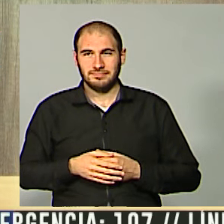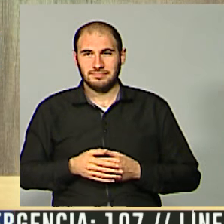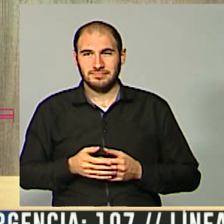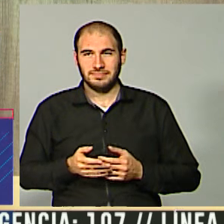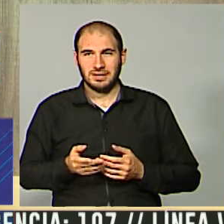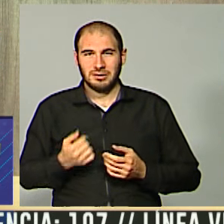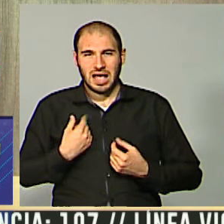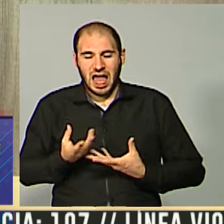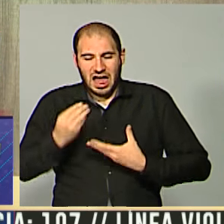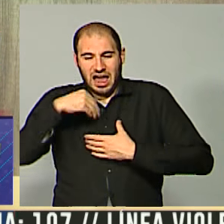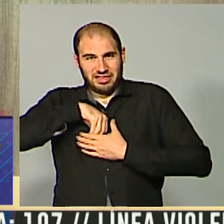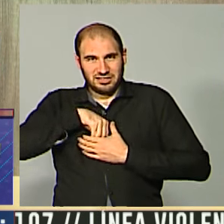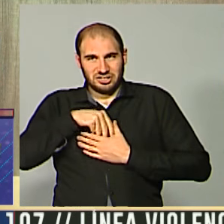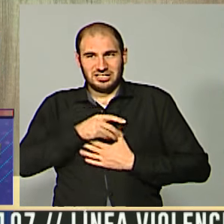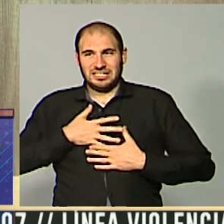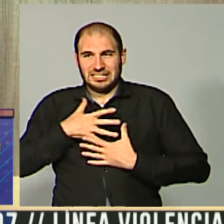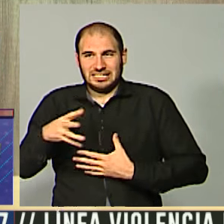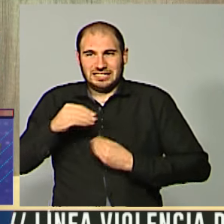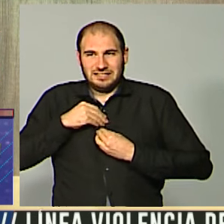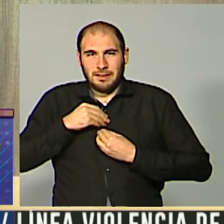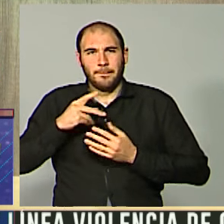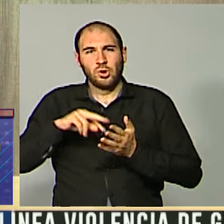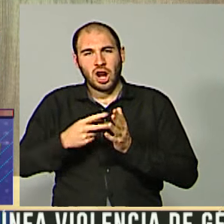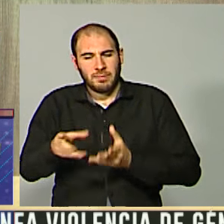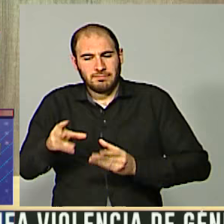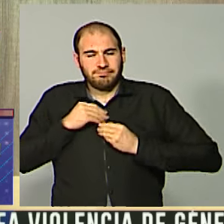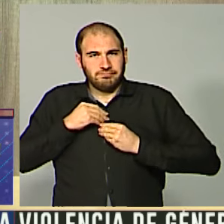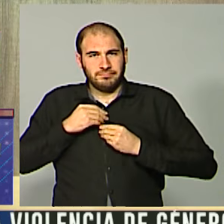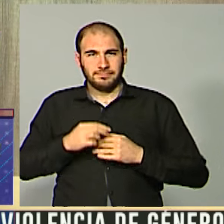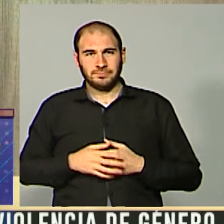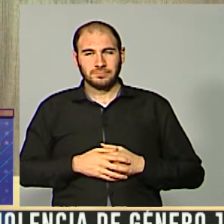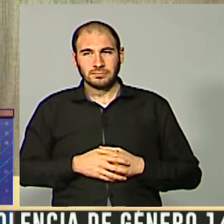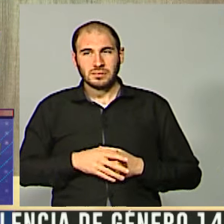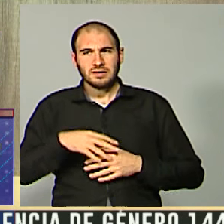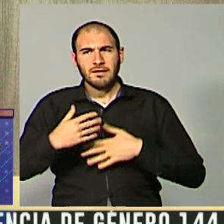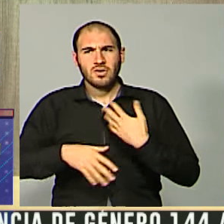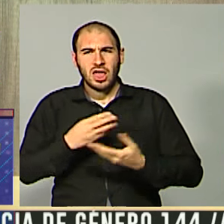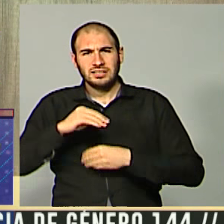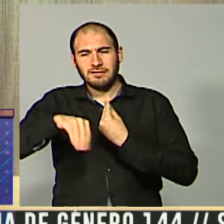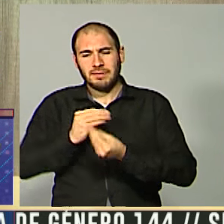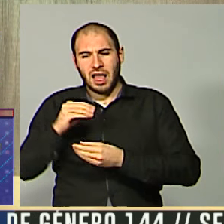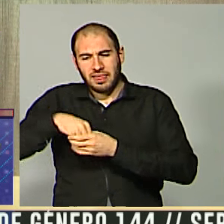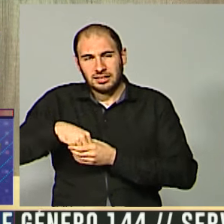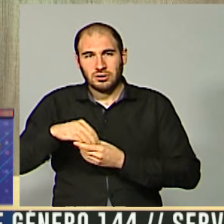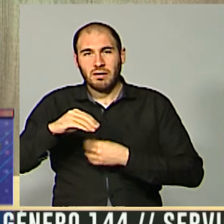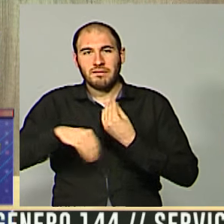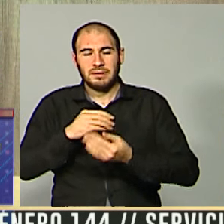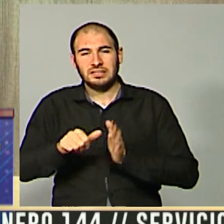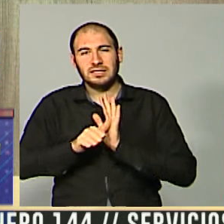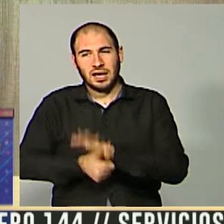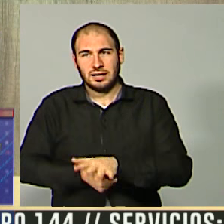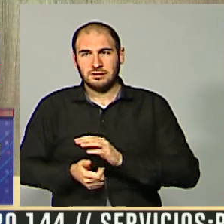se me haga piel a mí ciertas problemáticas, digamos. La violencia intrafamiliar, la violencia de